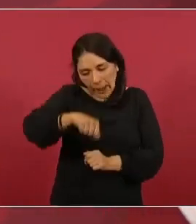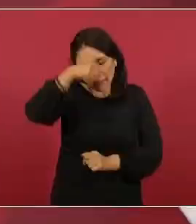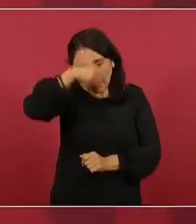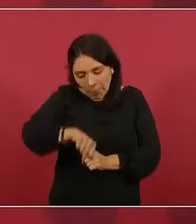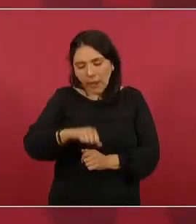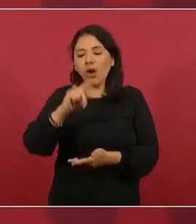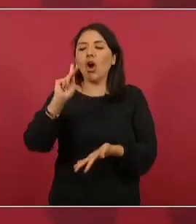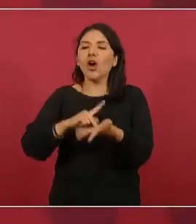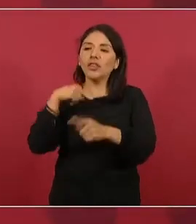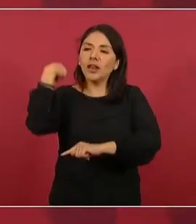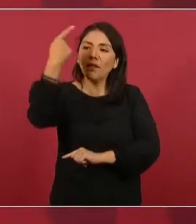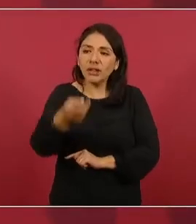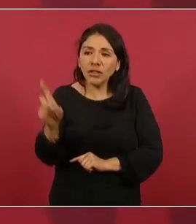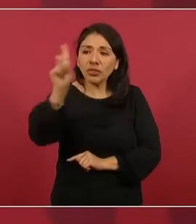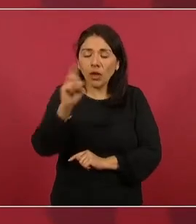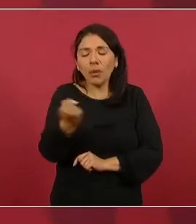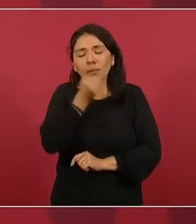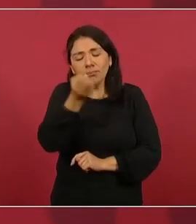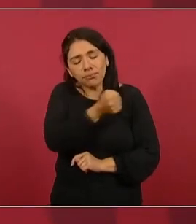el domingo